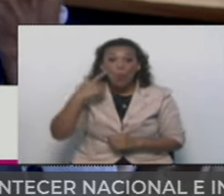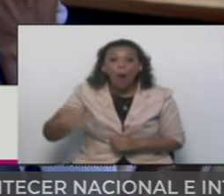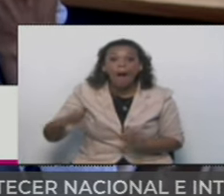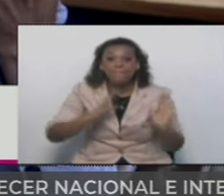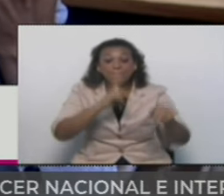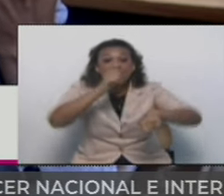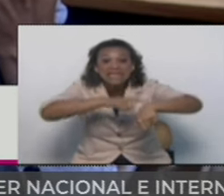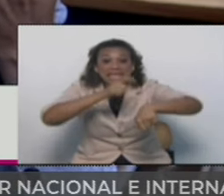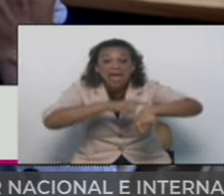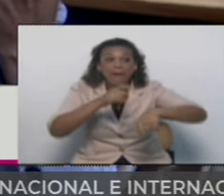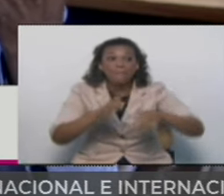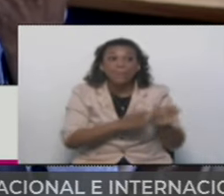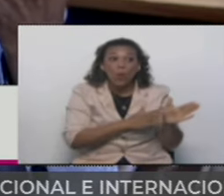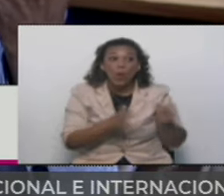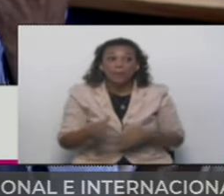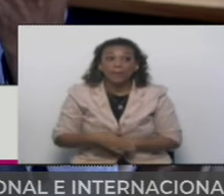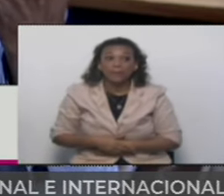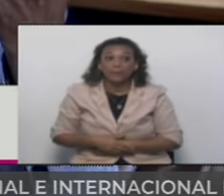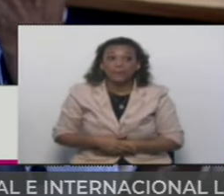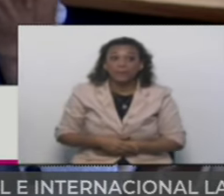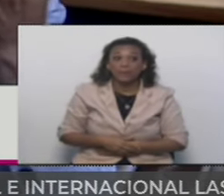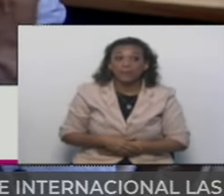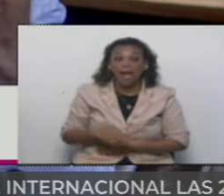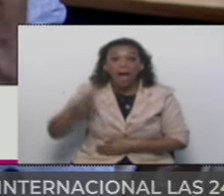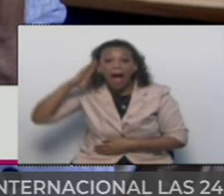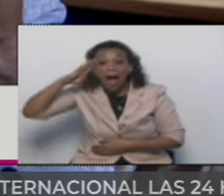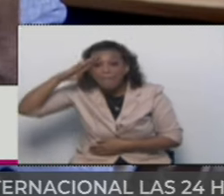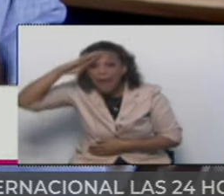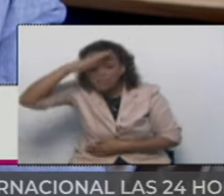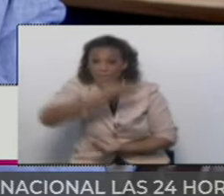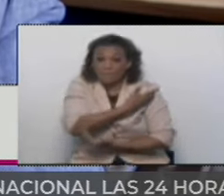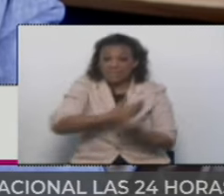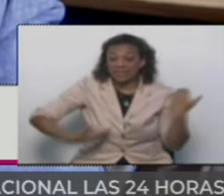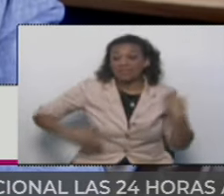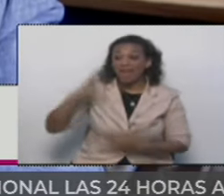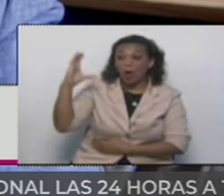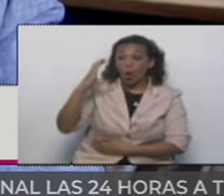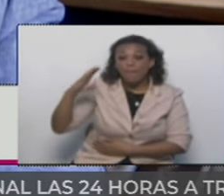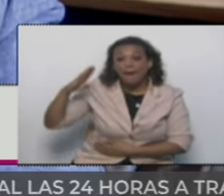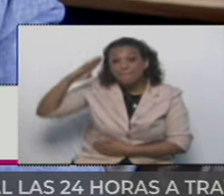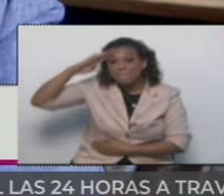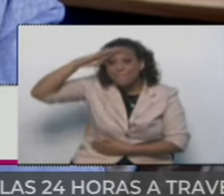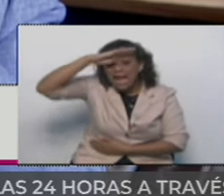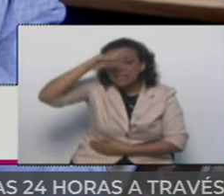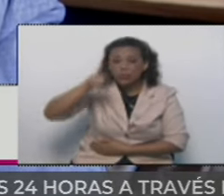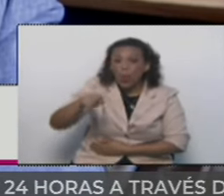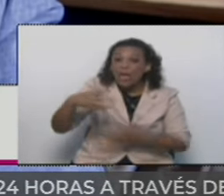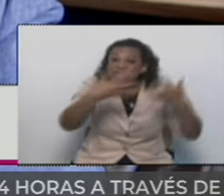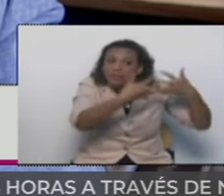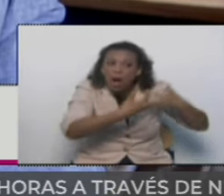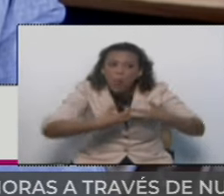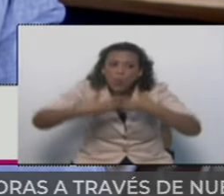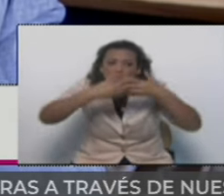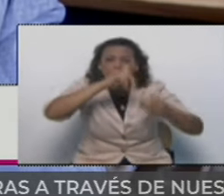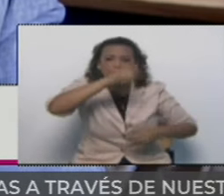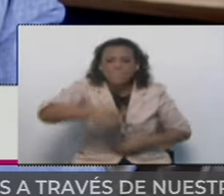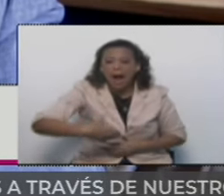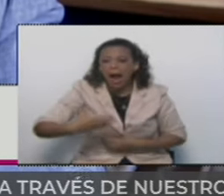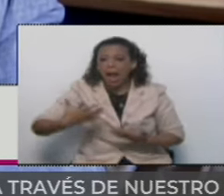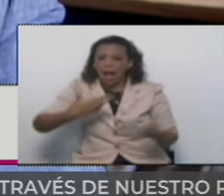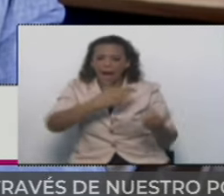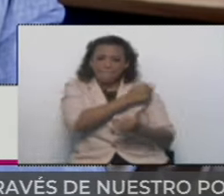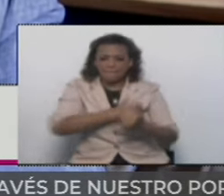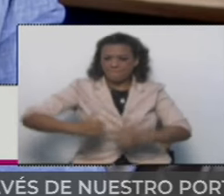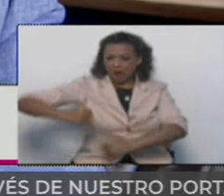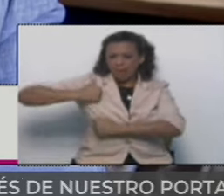plazo al derrocamiento de Petro, porque Estados Unidos y los paramilitares y la